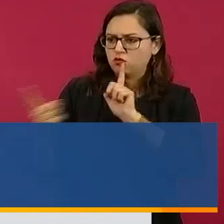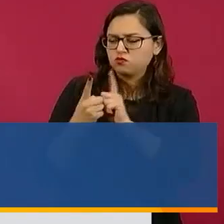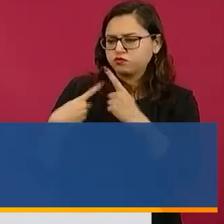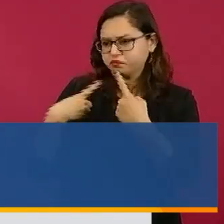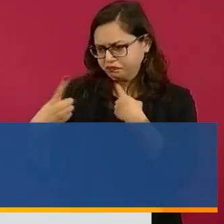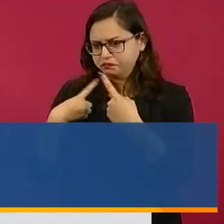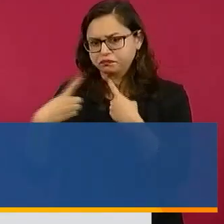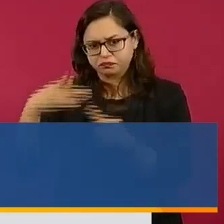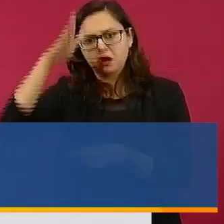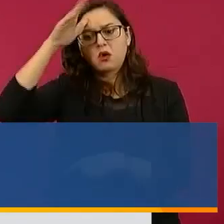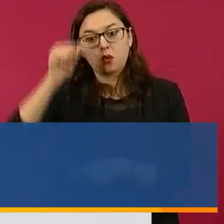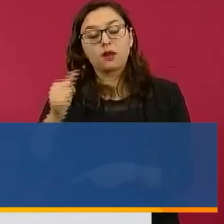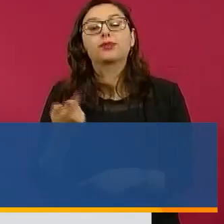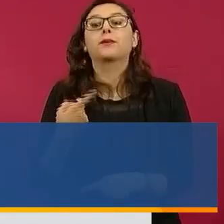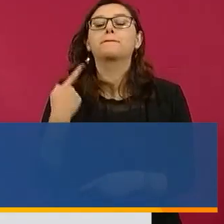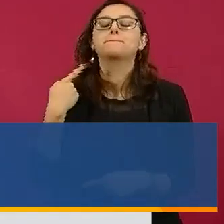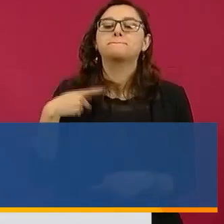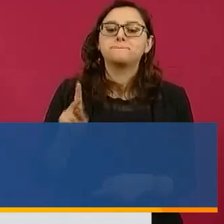que no creo,